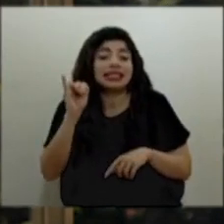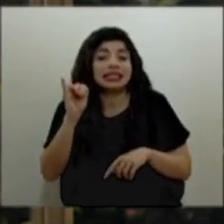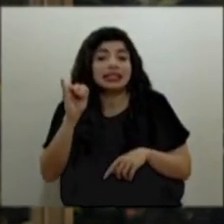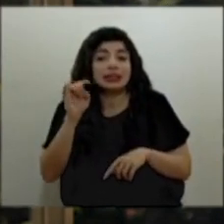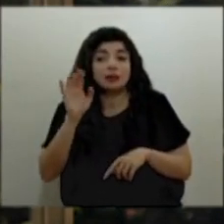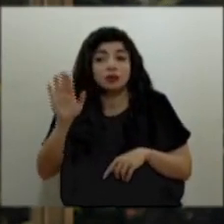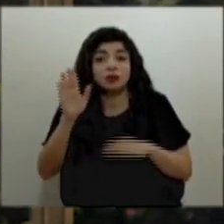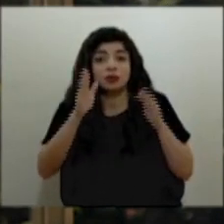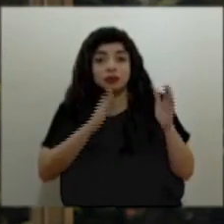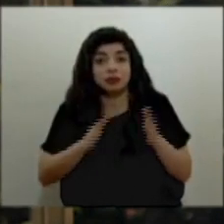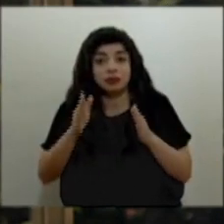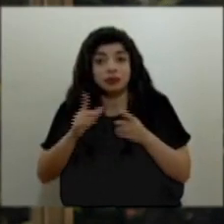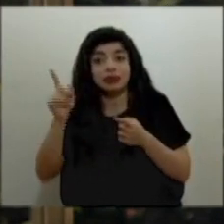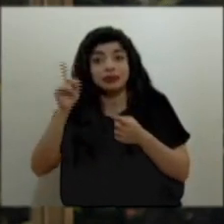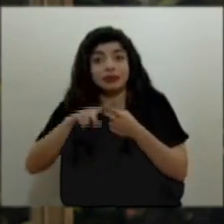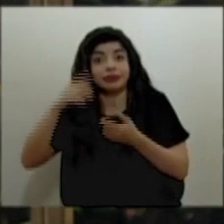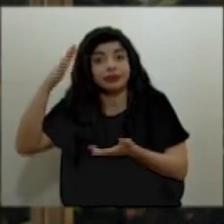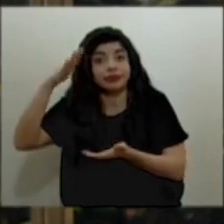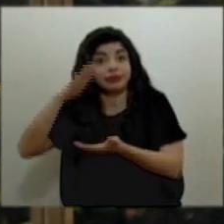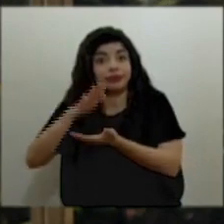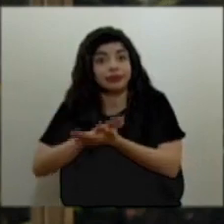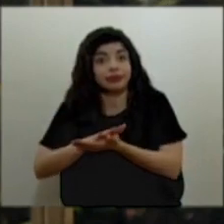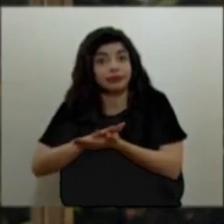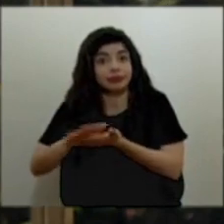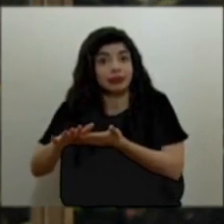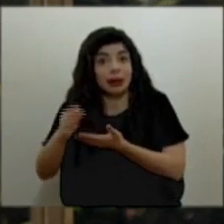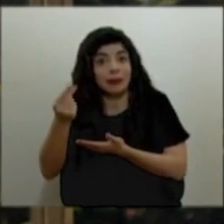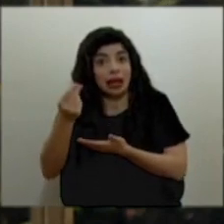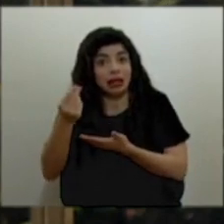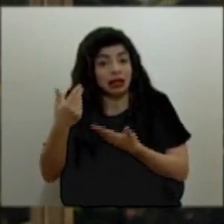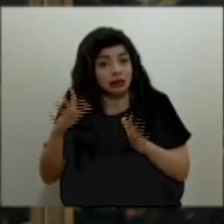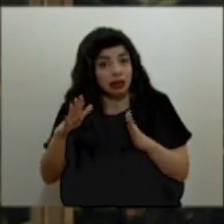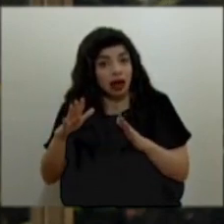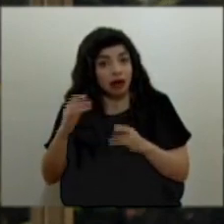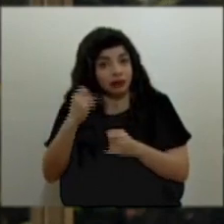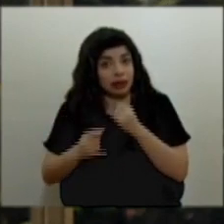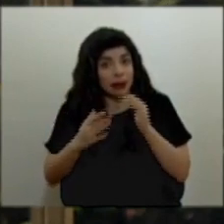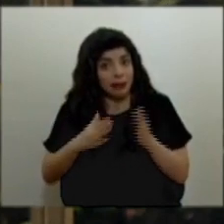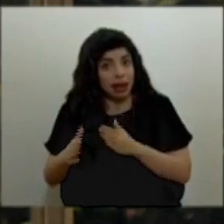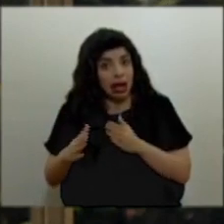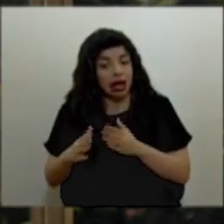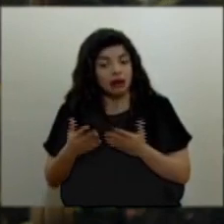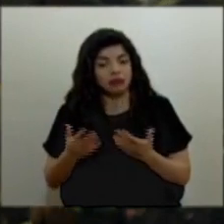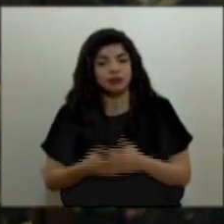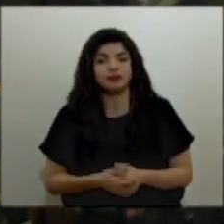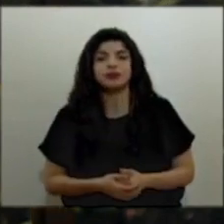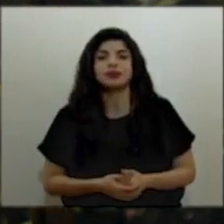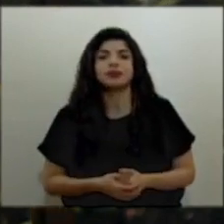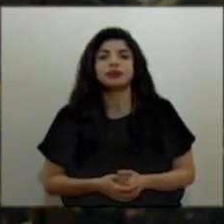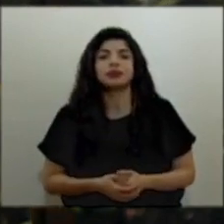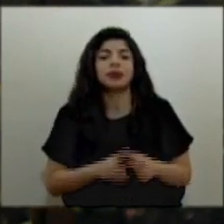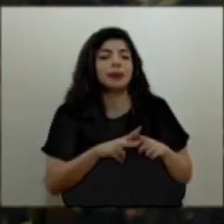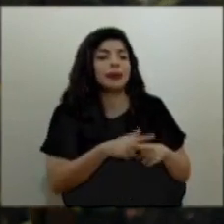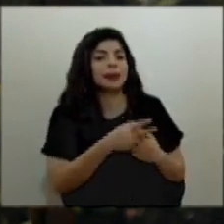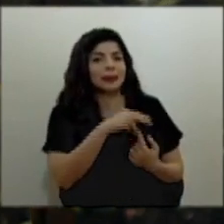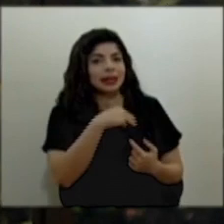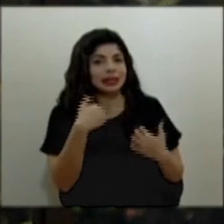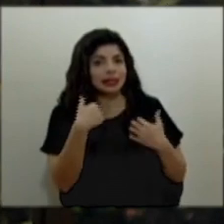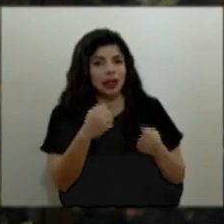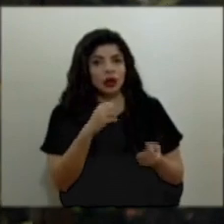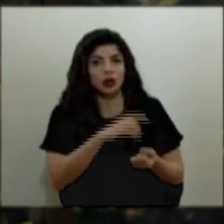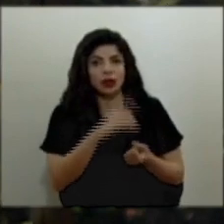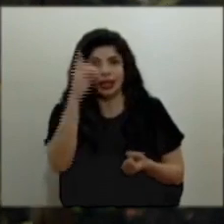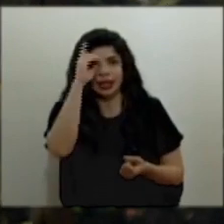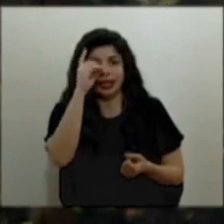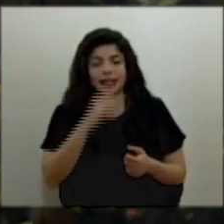este plan es hasta agotarlo, o sea, hasta que se acabe la reserva, ¿verdad? Quería saber ese detalle. Iniciamos con el ministro de Salud, el